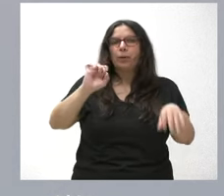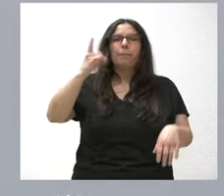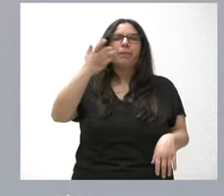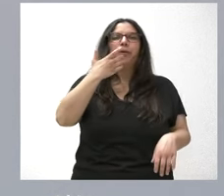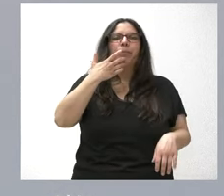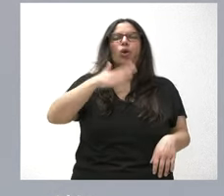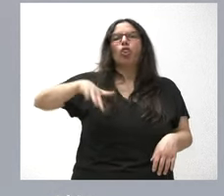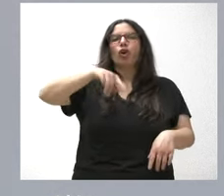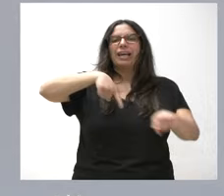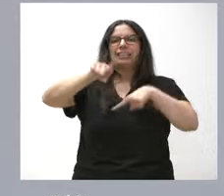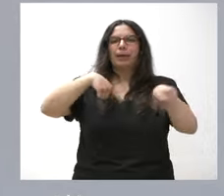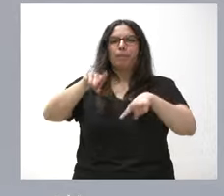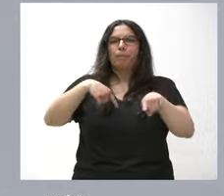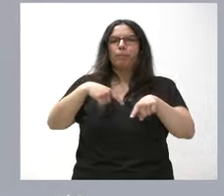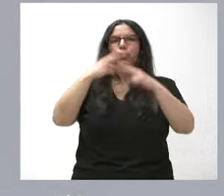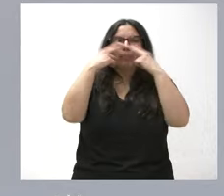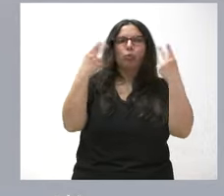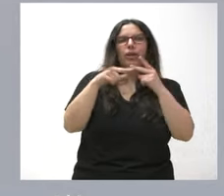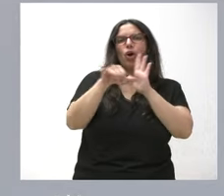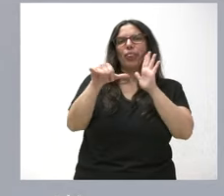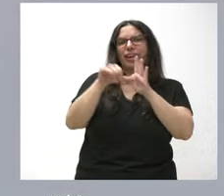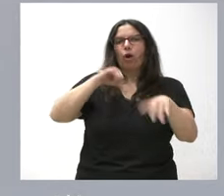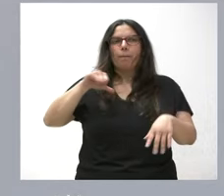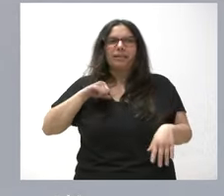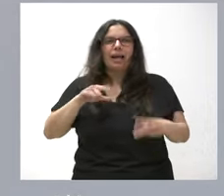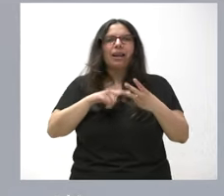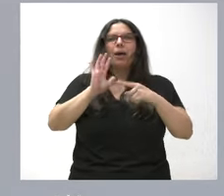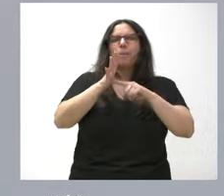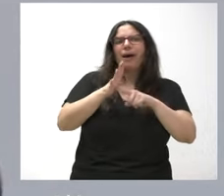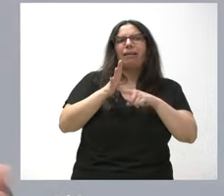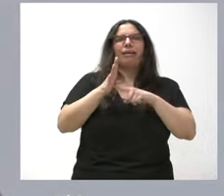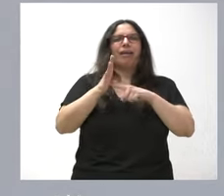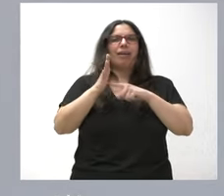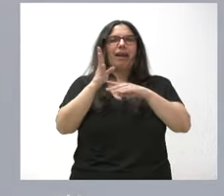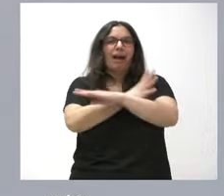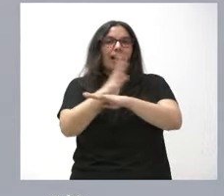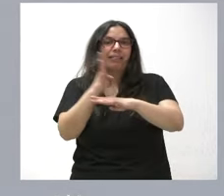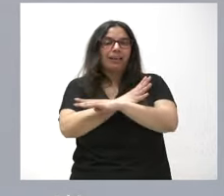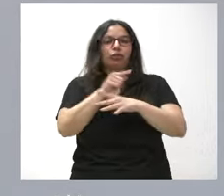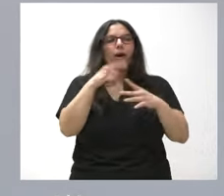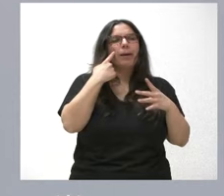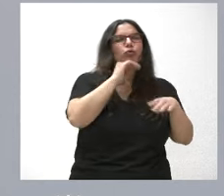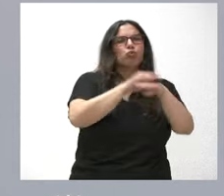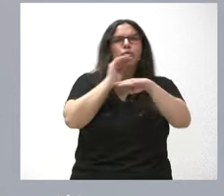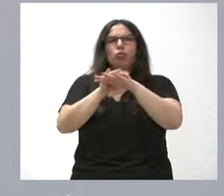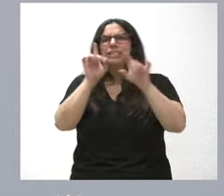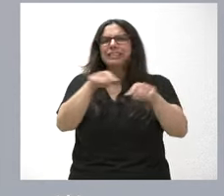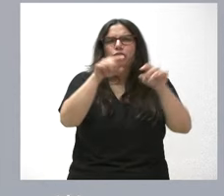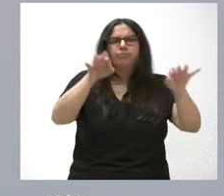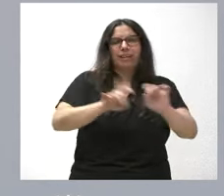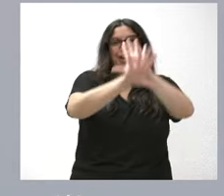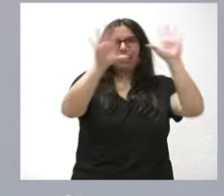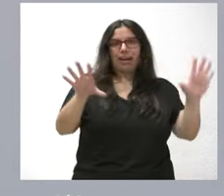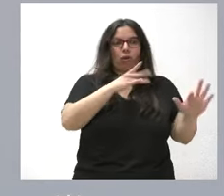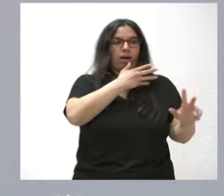el transporte público, el entorno de centros sanitarios, parques y jardines, y, por tanto, sin perjuicio de seguir avanzando la normativa, es muy importante que se establezcan